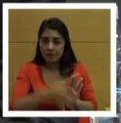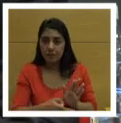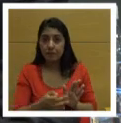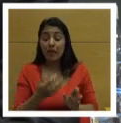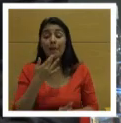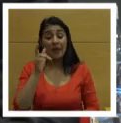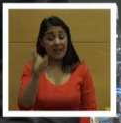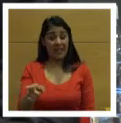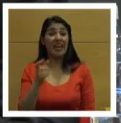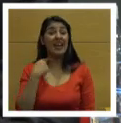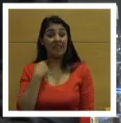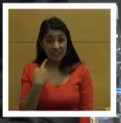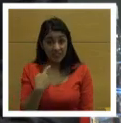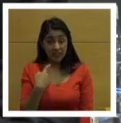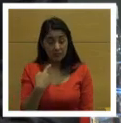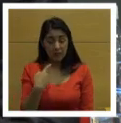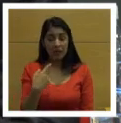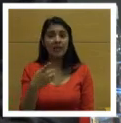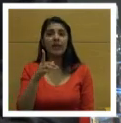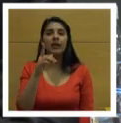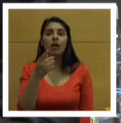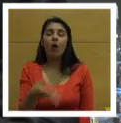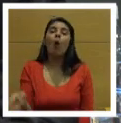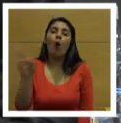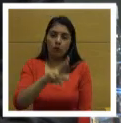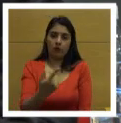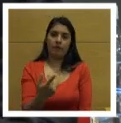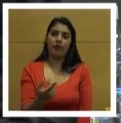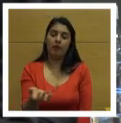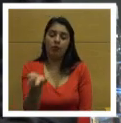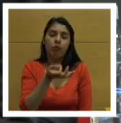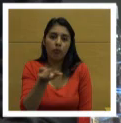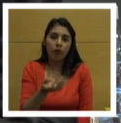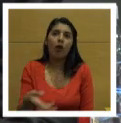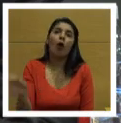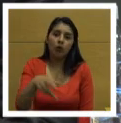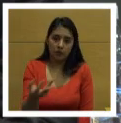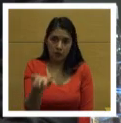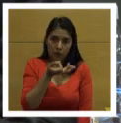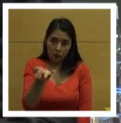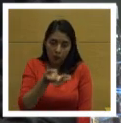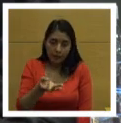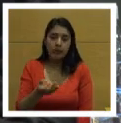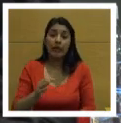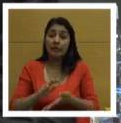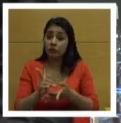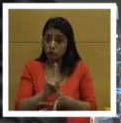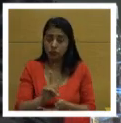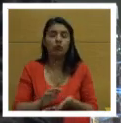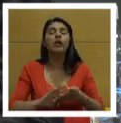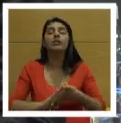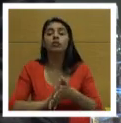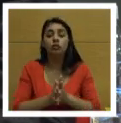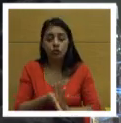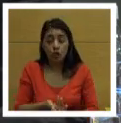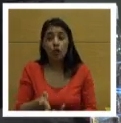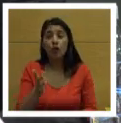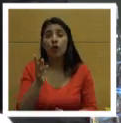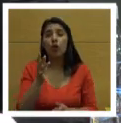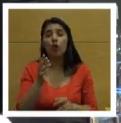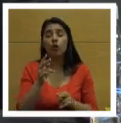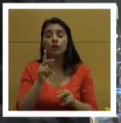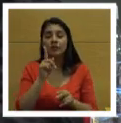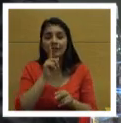directas e indirectas padezcan actos de revictimización y realizar todos aquellos actos que tiendan a no